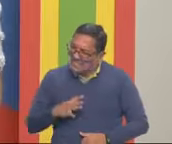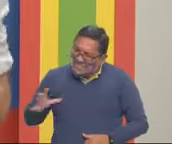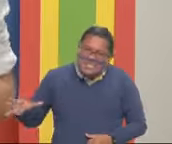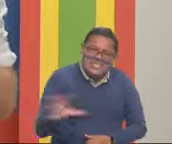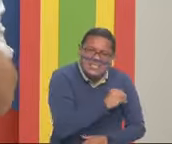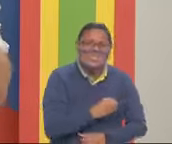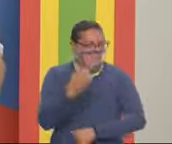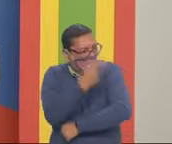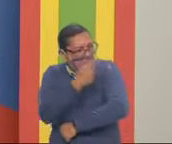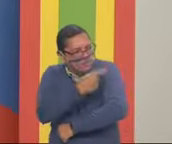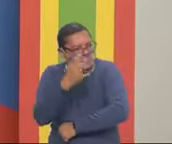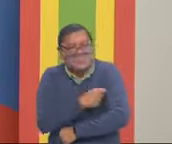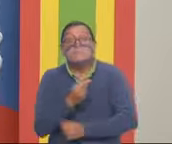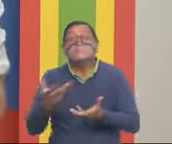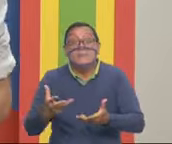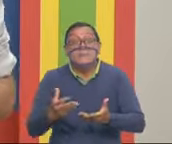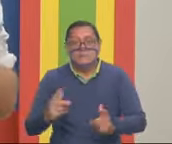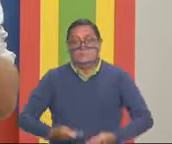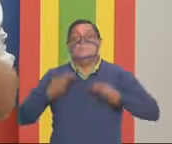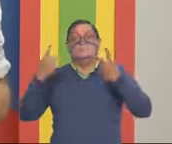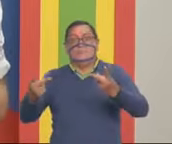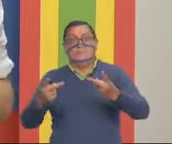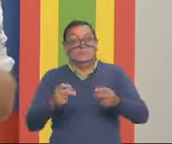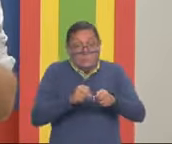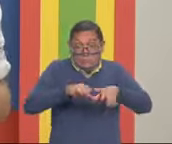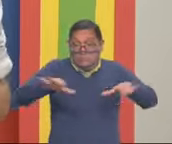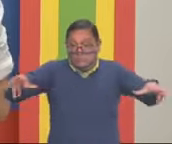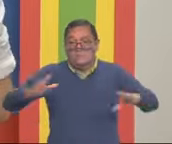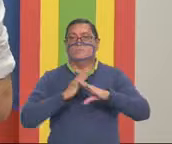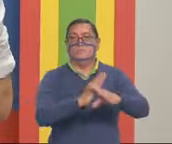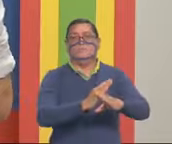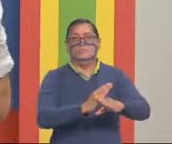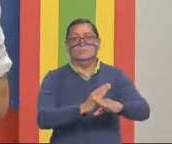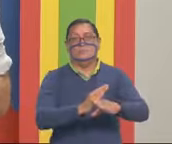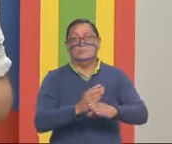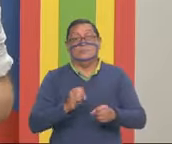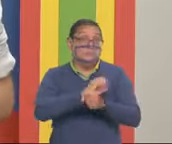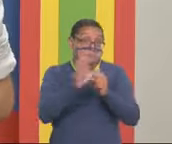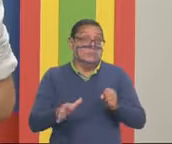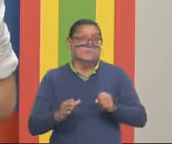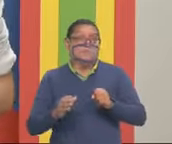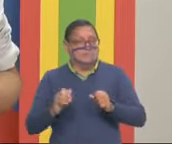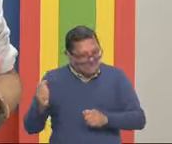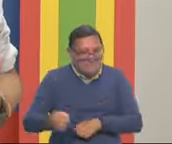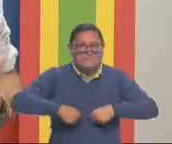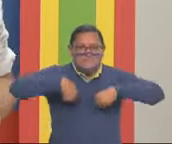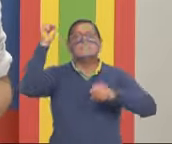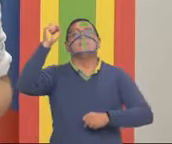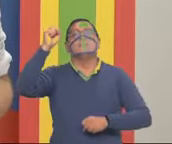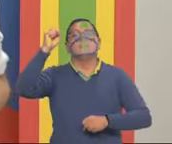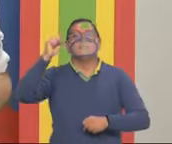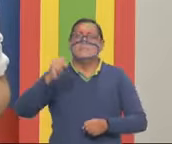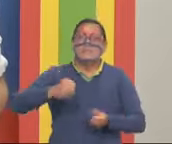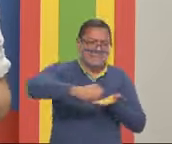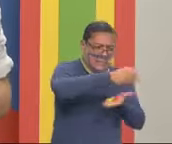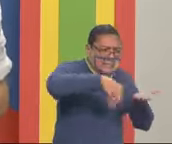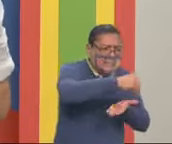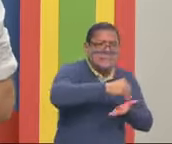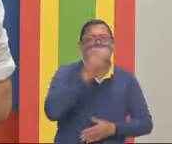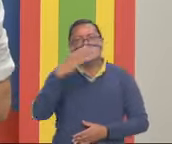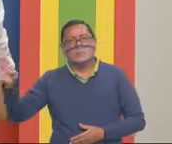vida, para detener la velocidad del contagio y para vencer a este virus. Barranquilleros, atlanticenses,